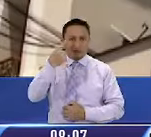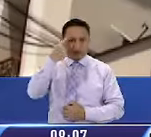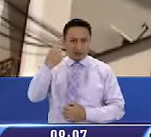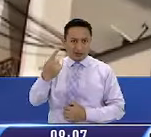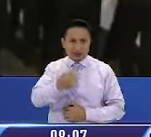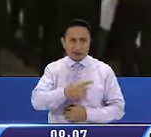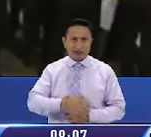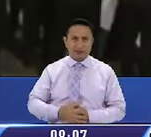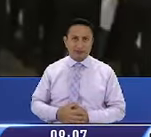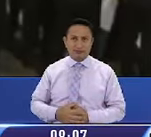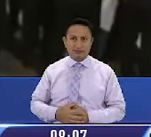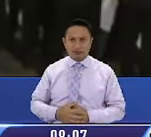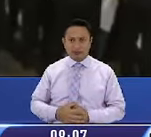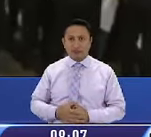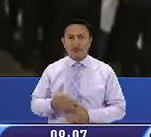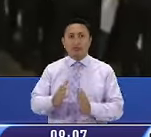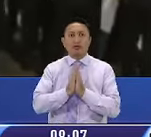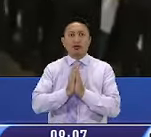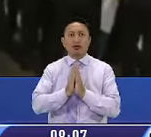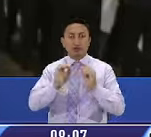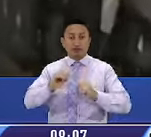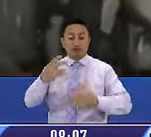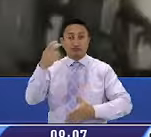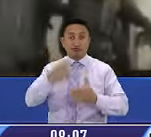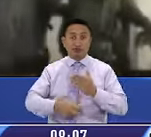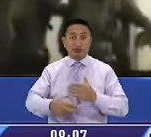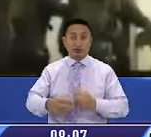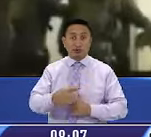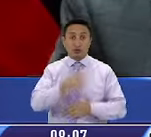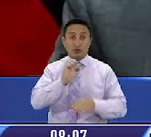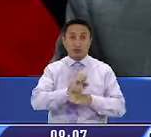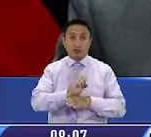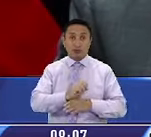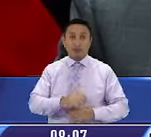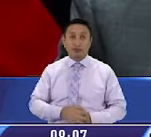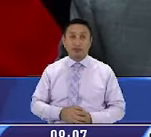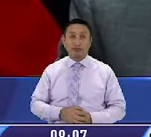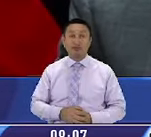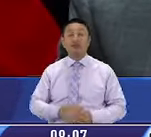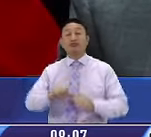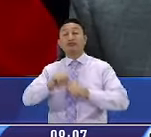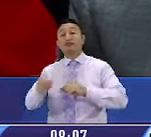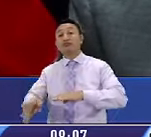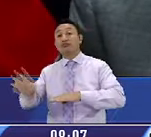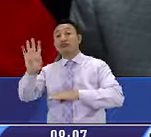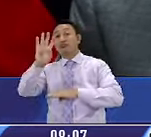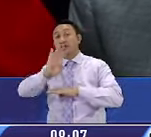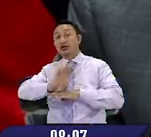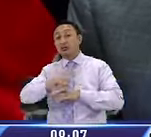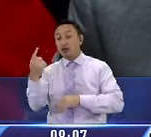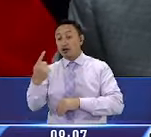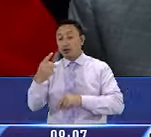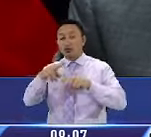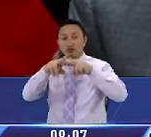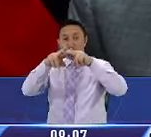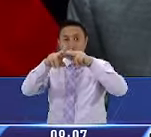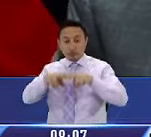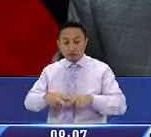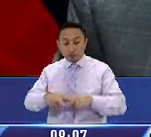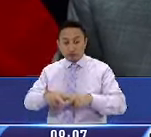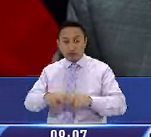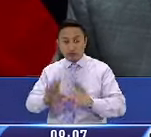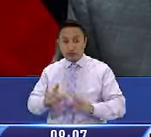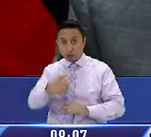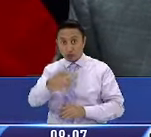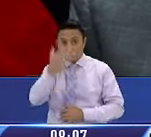Correa Delgado, que pidió sanciones económicas al Ecuador. La Asamblea solo puede fiscalizar, y esto